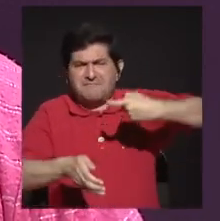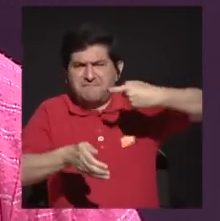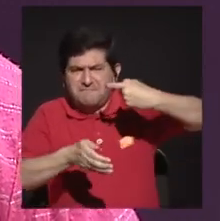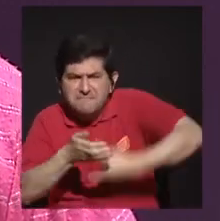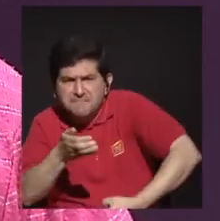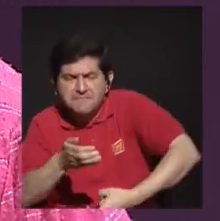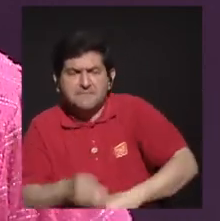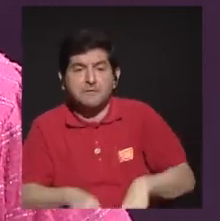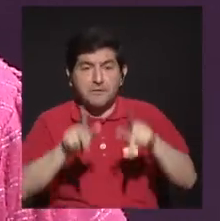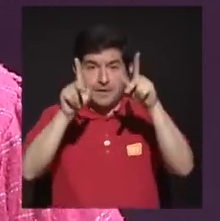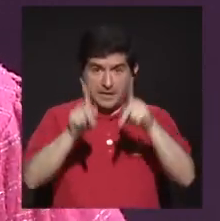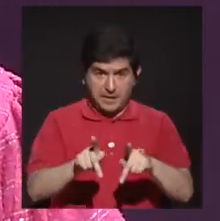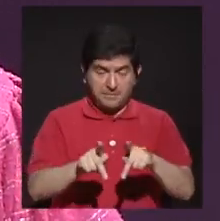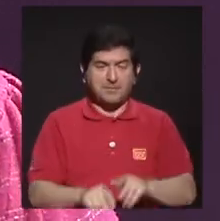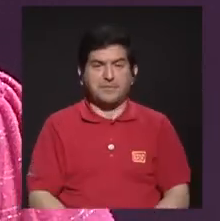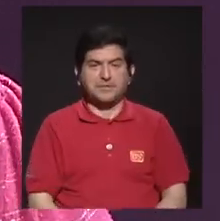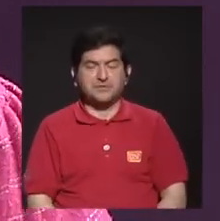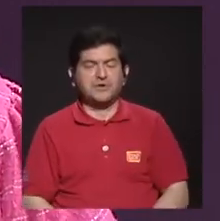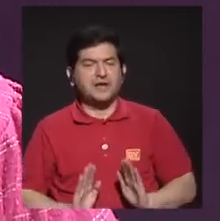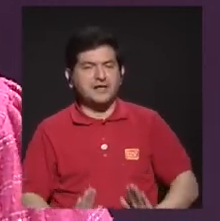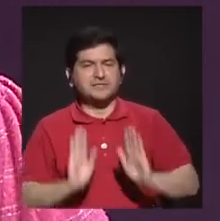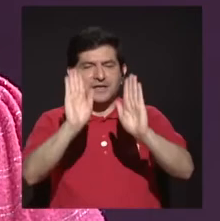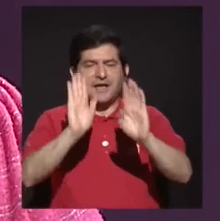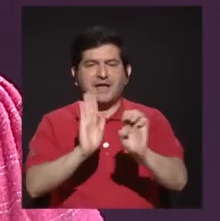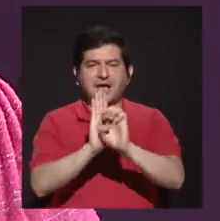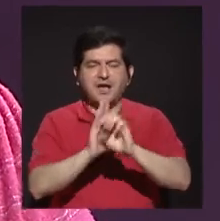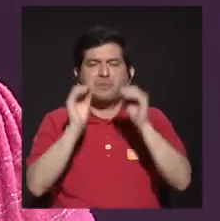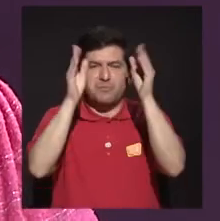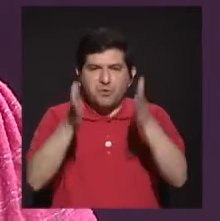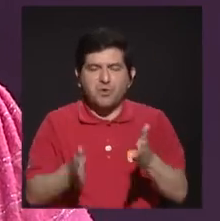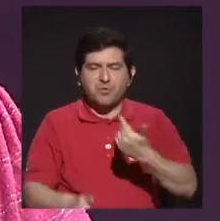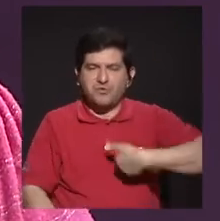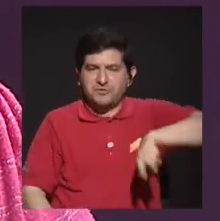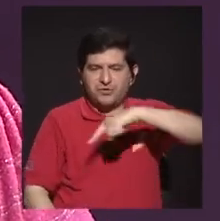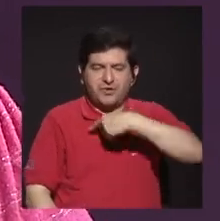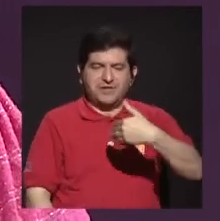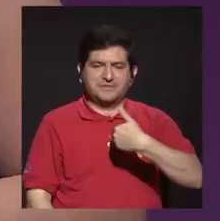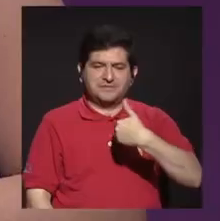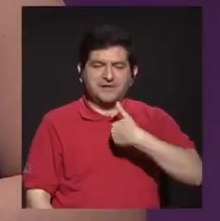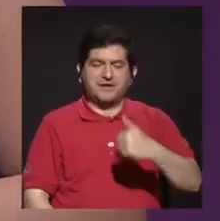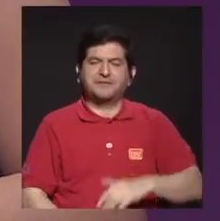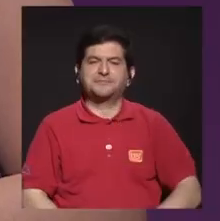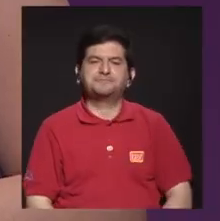con personas tan excelentes como las profesoras que nosotros tenemos.